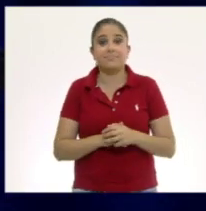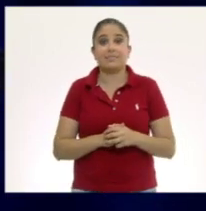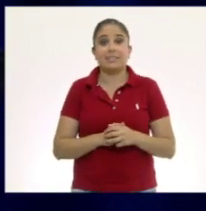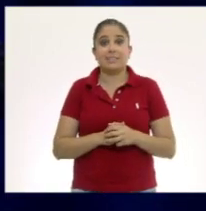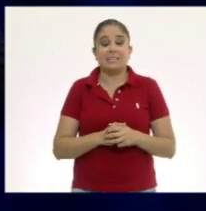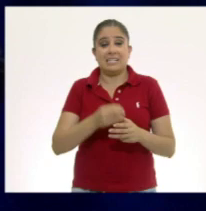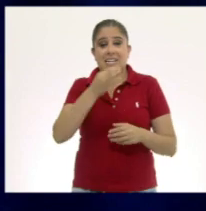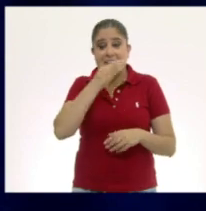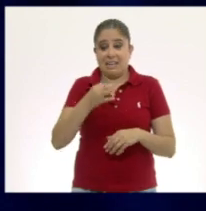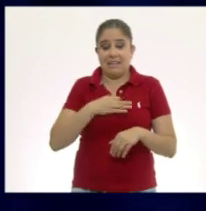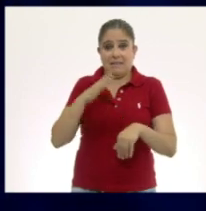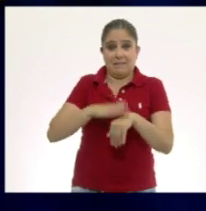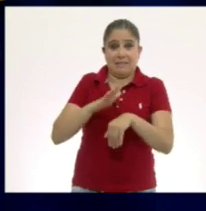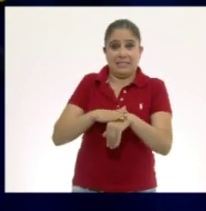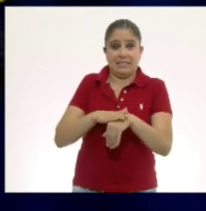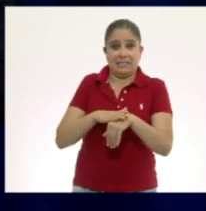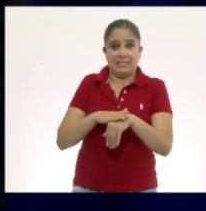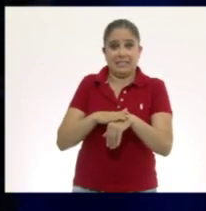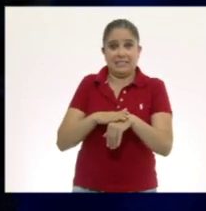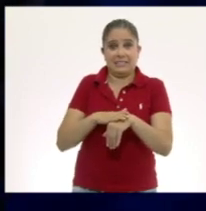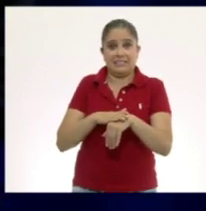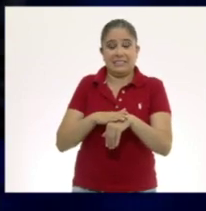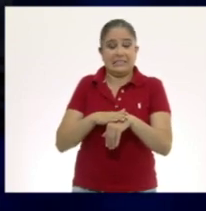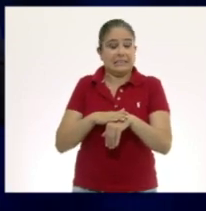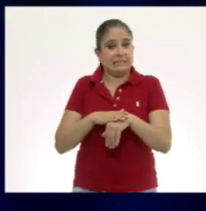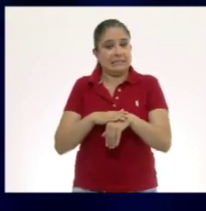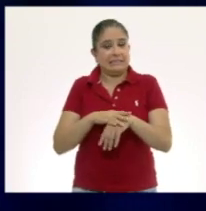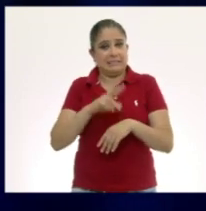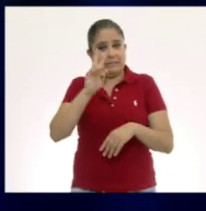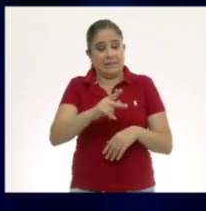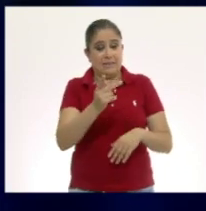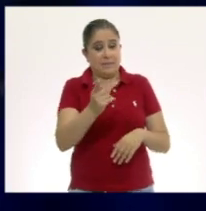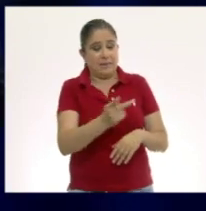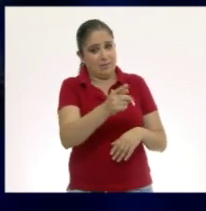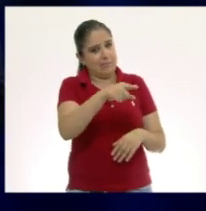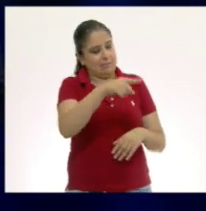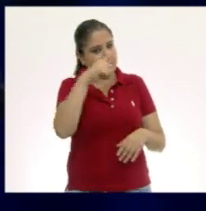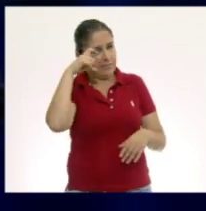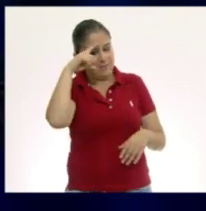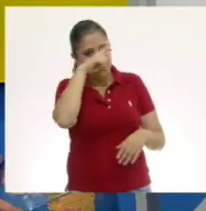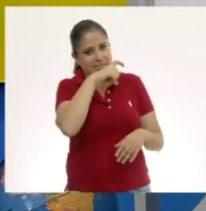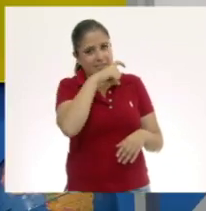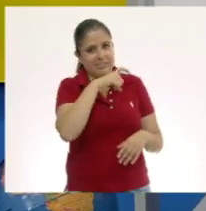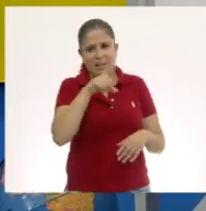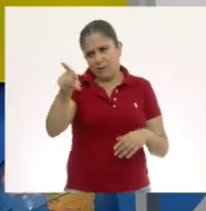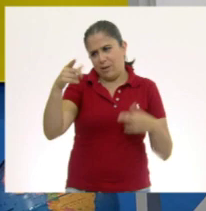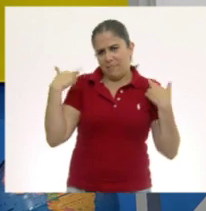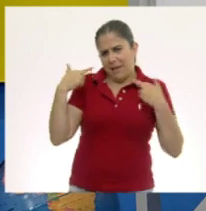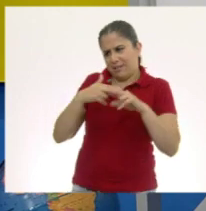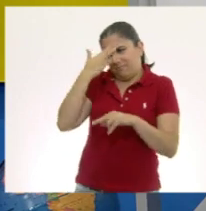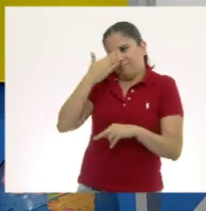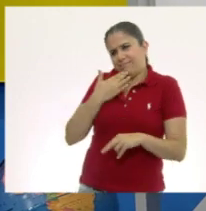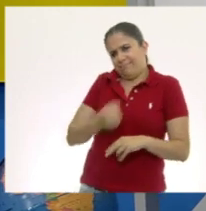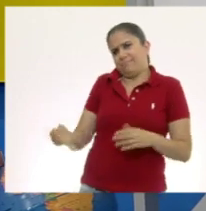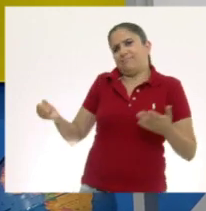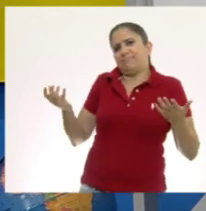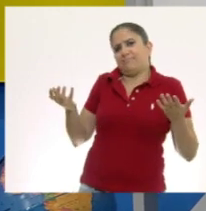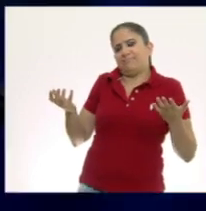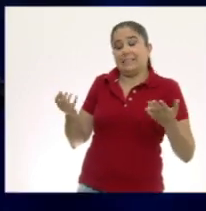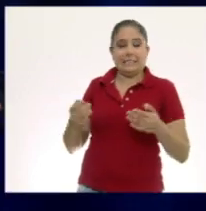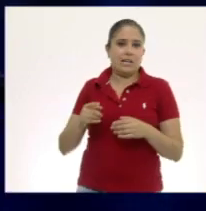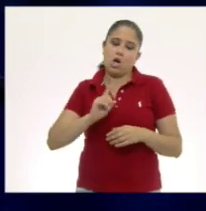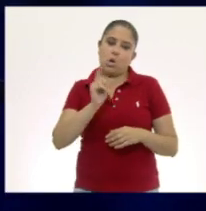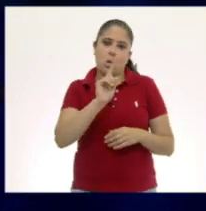alerta, aprovechando que estamos aquí. Oye, es que qué pregunta tan difícil. Usted es maestro, se la sabe. Sí, pero eso sí